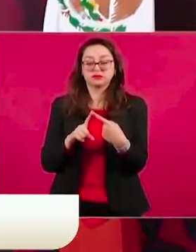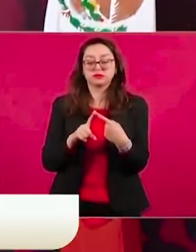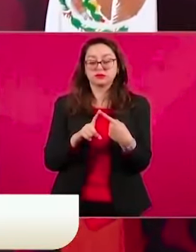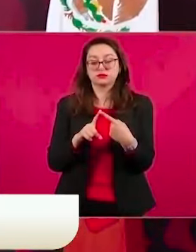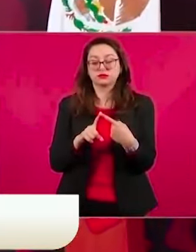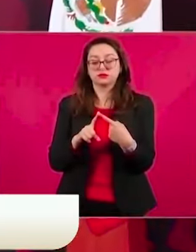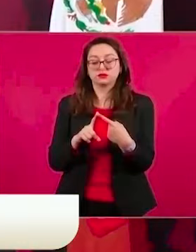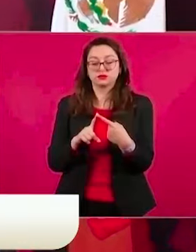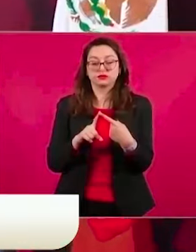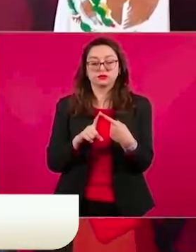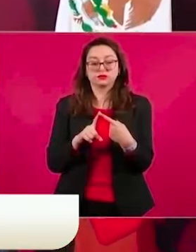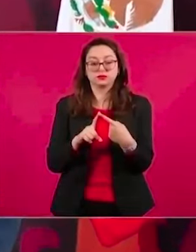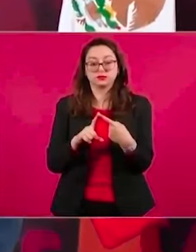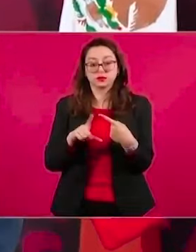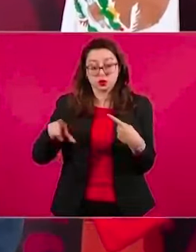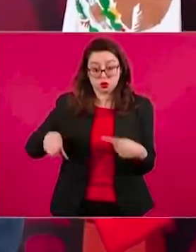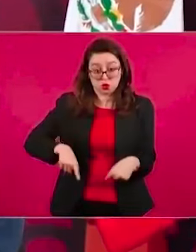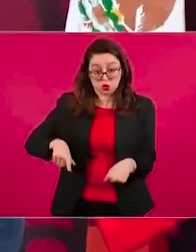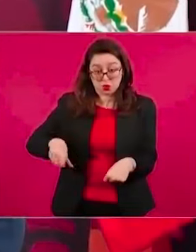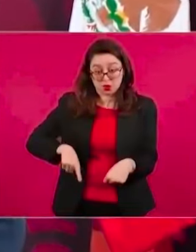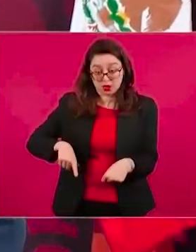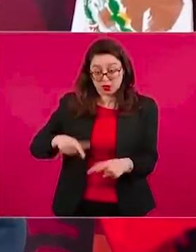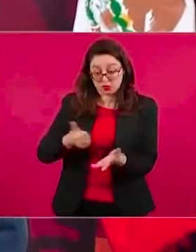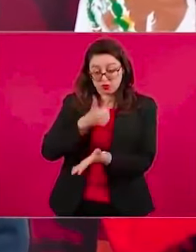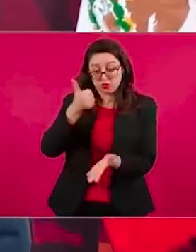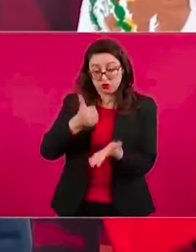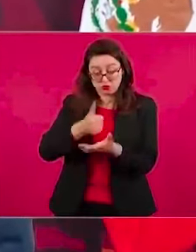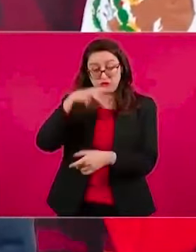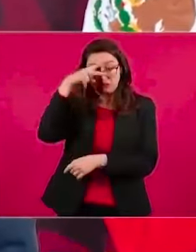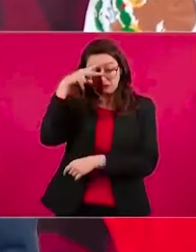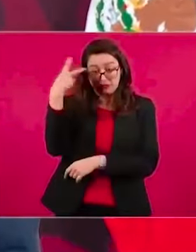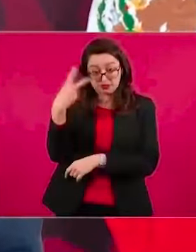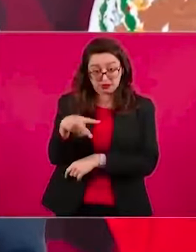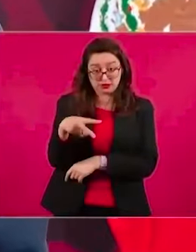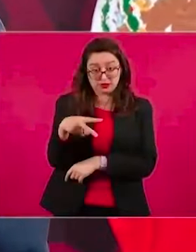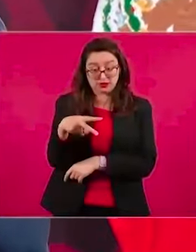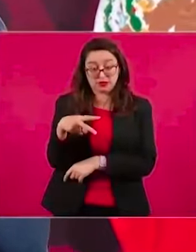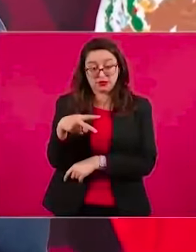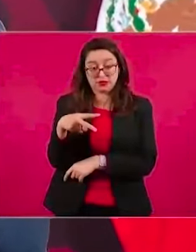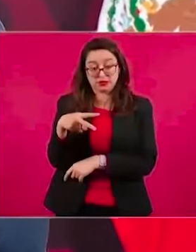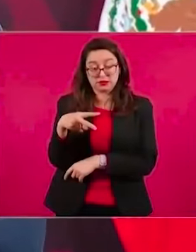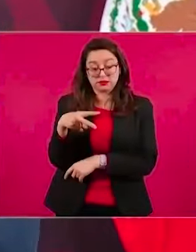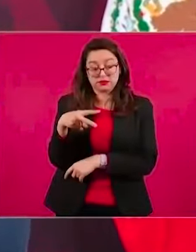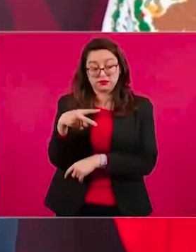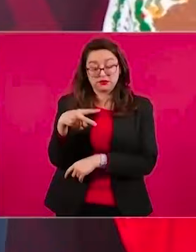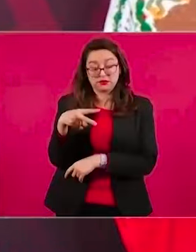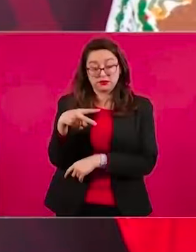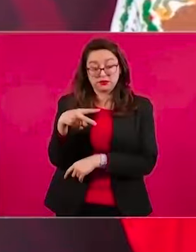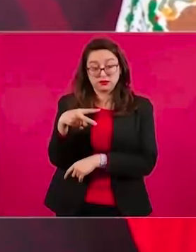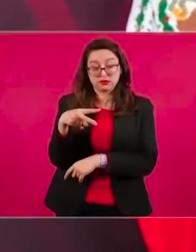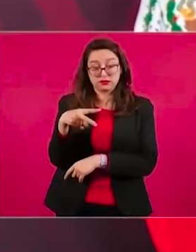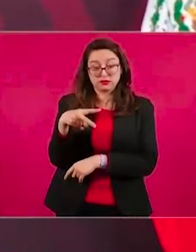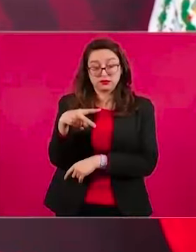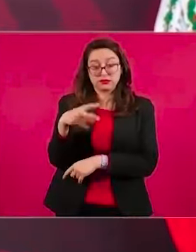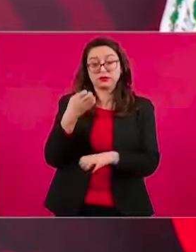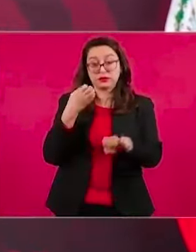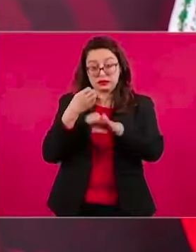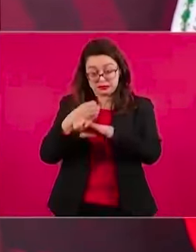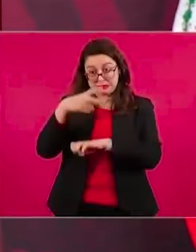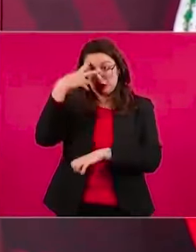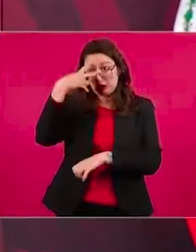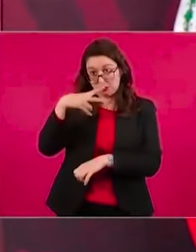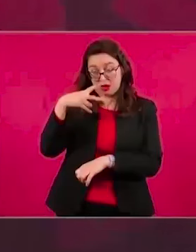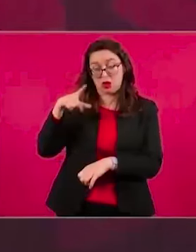eh entre el gobierno de la ciudad gobierno de El Estado de